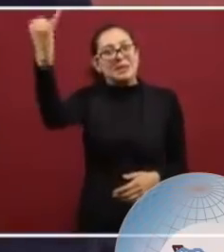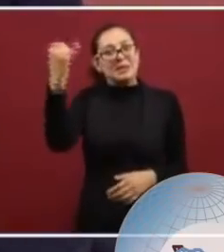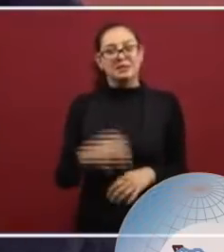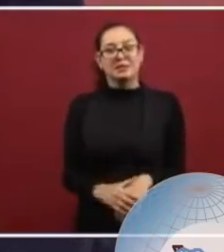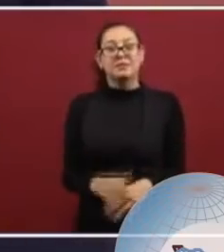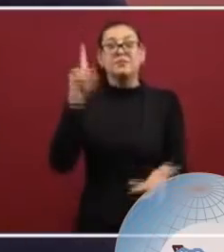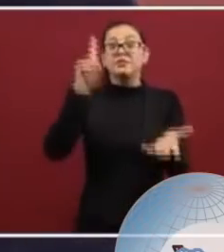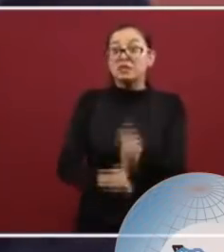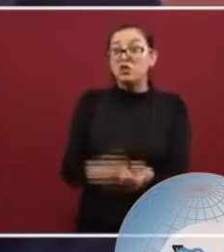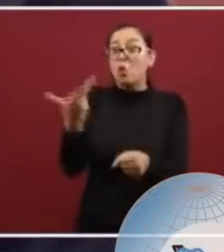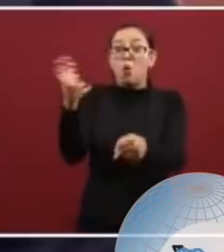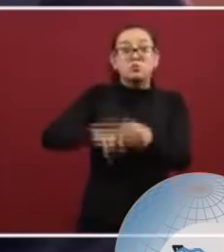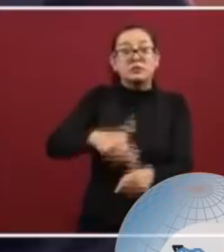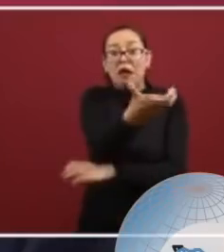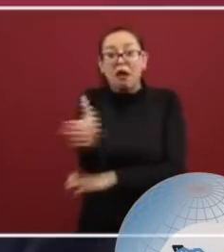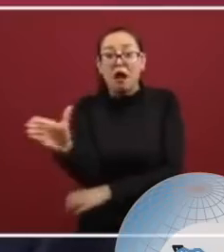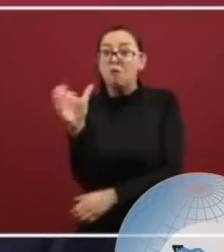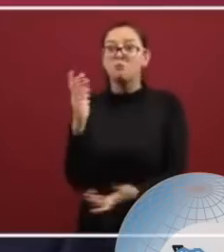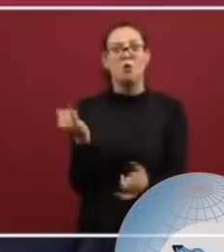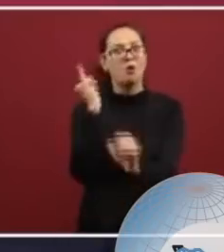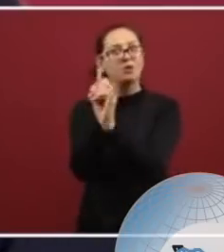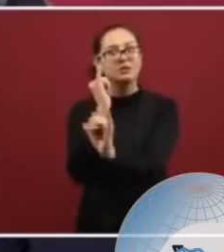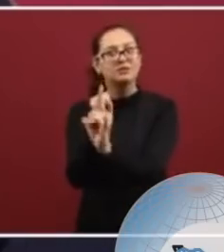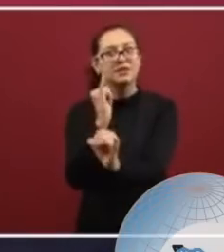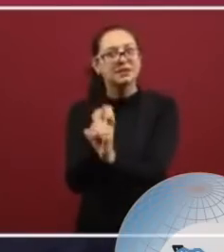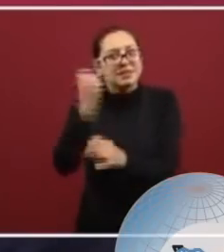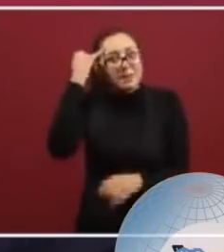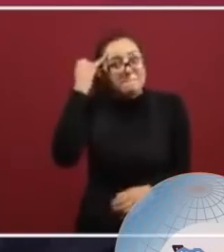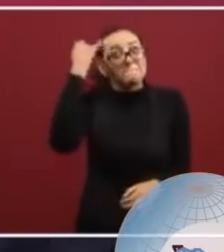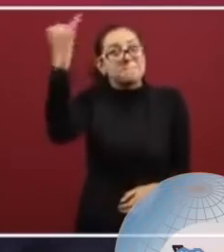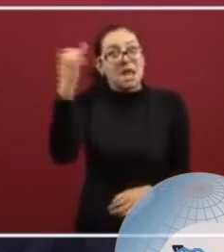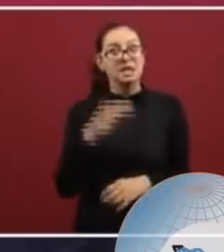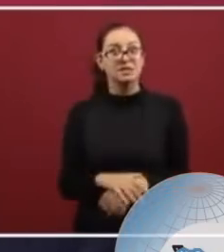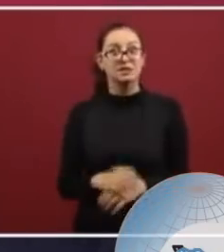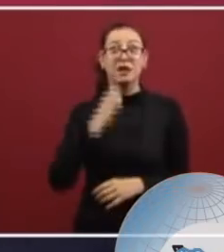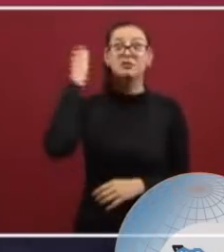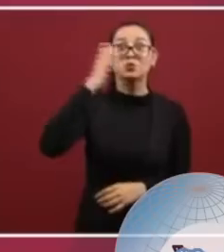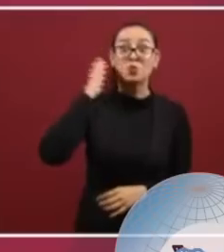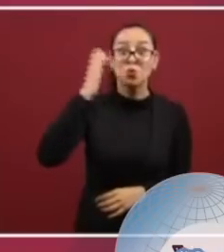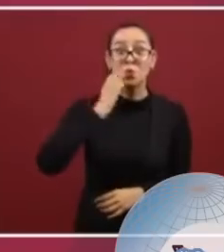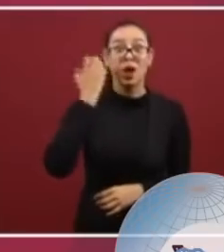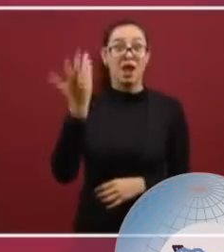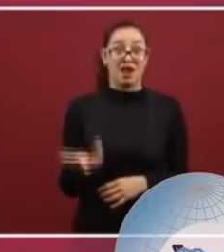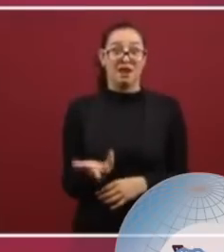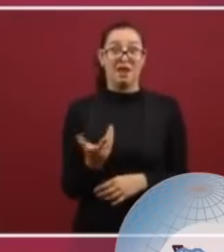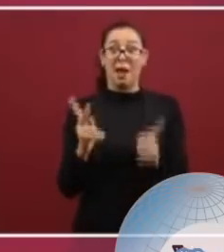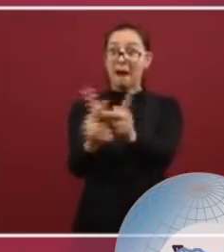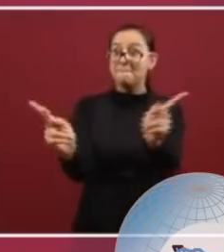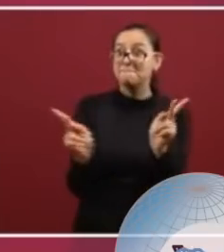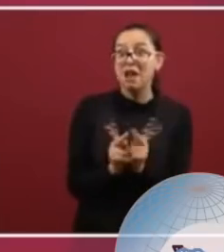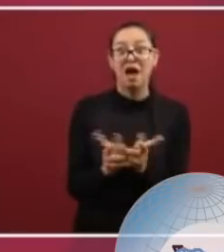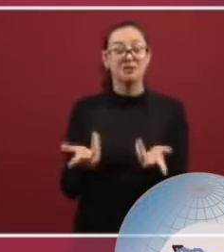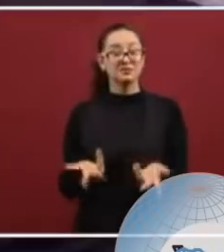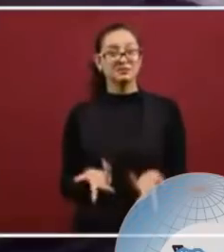médicas rurales, en los hospitales, en las escuelas, en las plazas públicas.